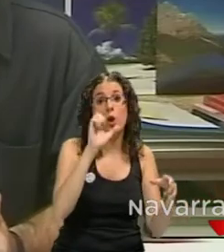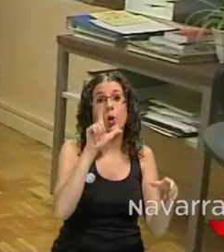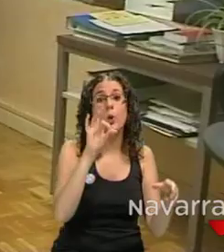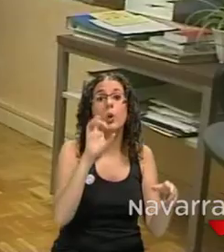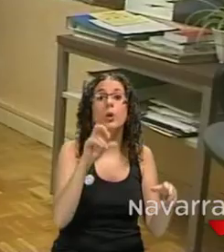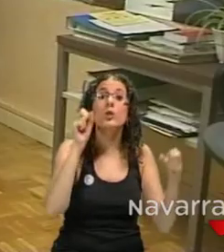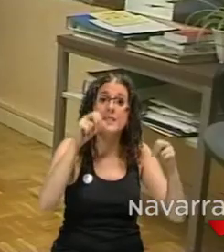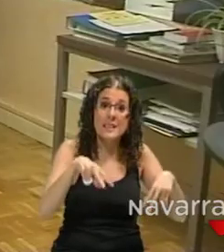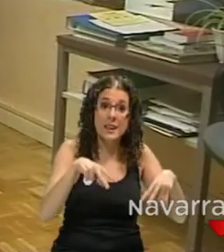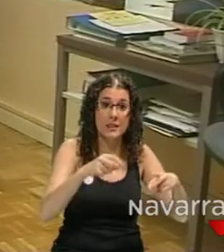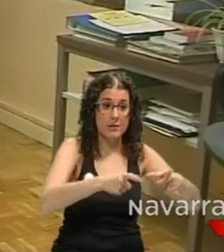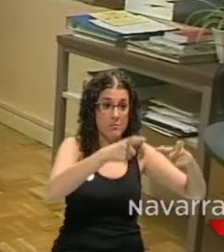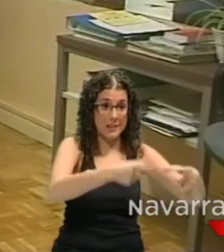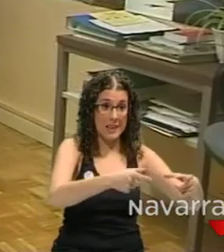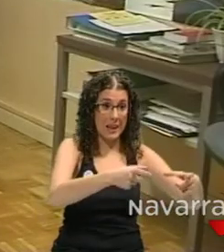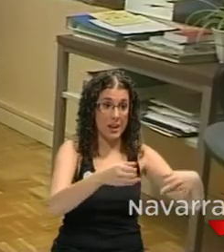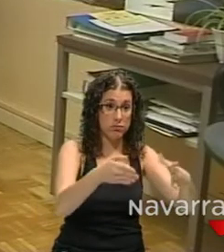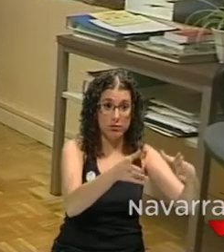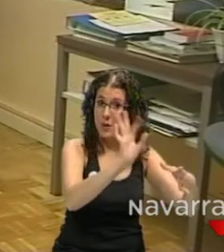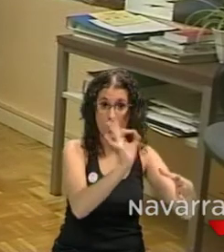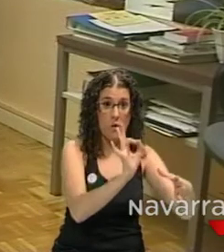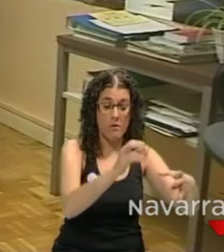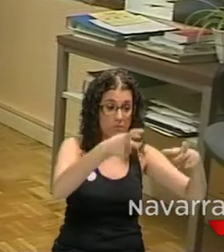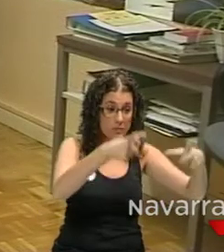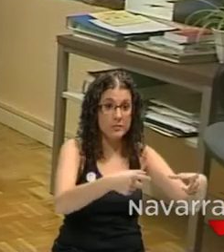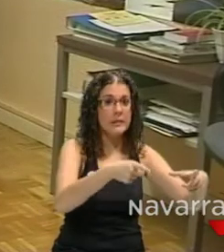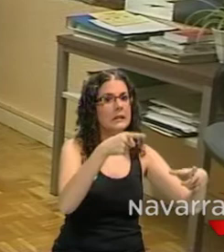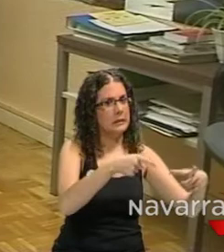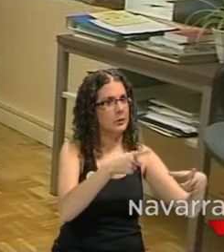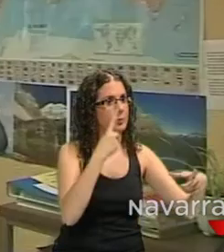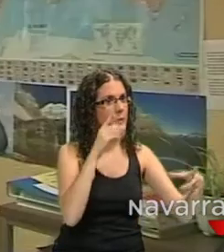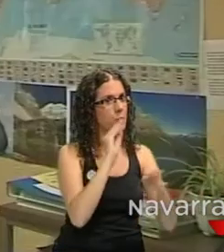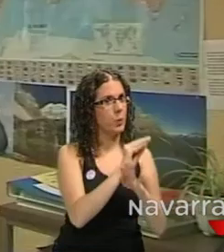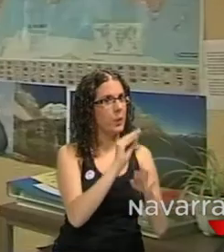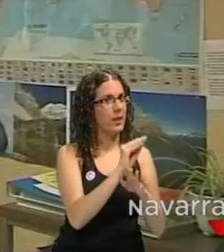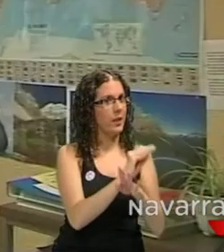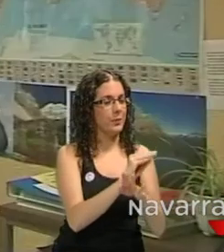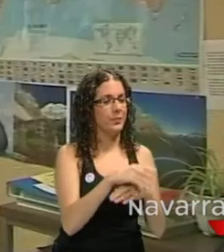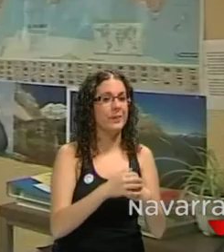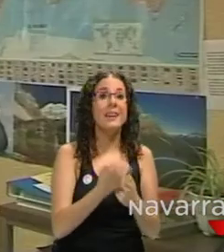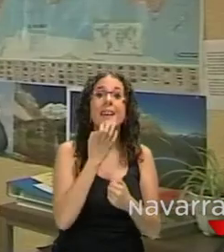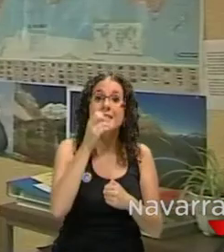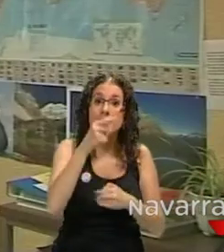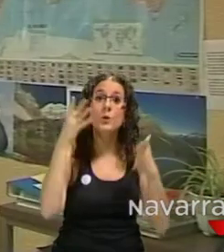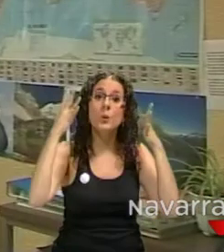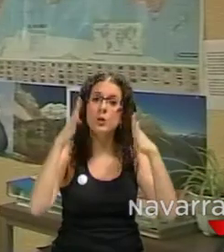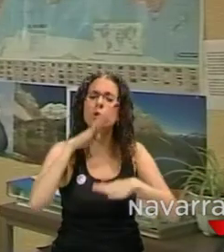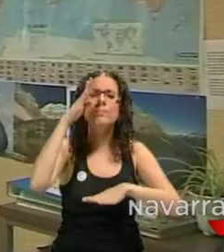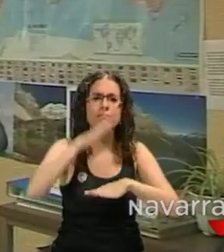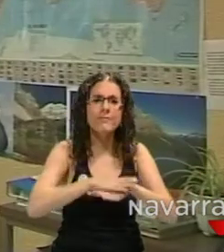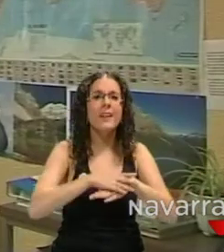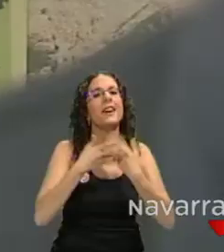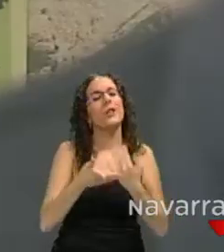en este tipo de aguas. Si se siguen estos consejos, es más que probable que termine felizmente su viaje y que a la vuelta no requiera de atención